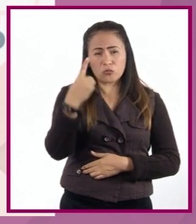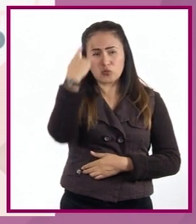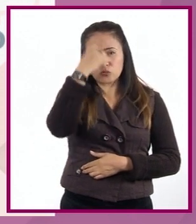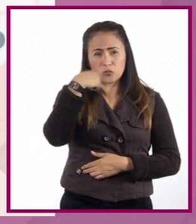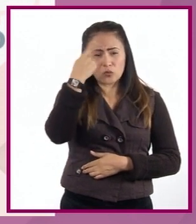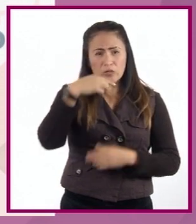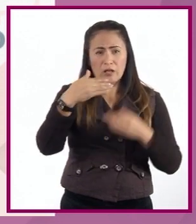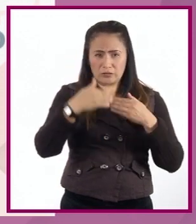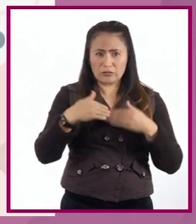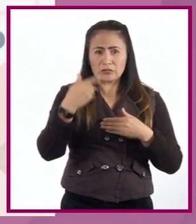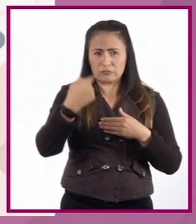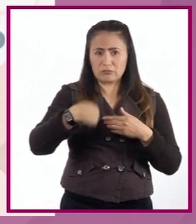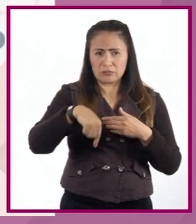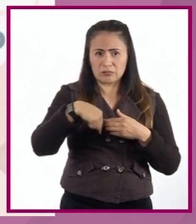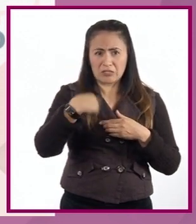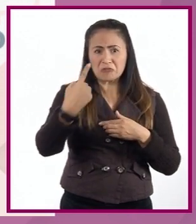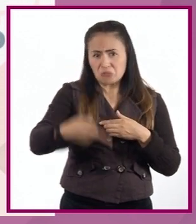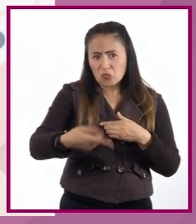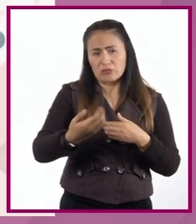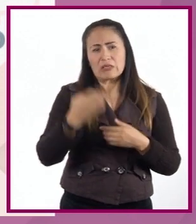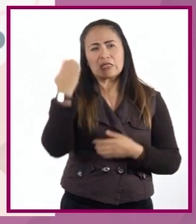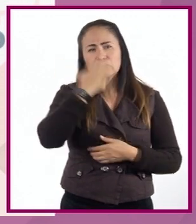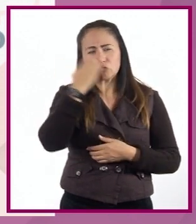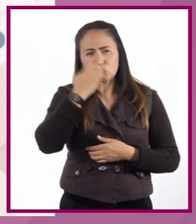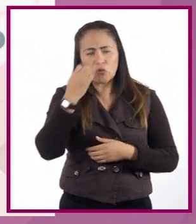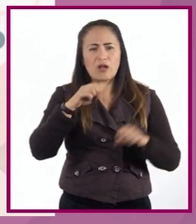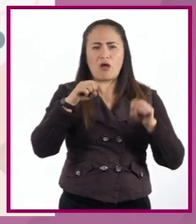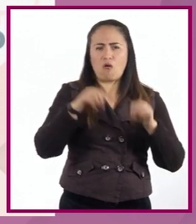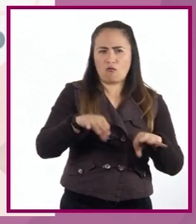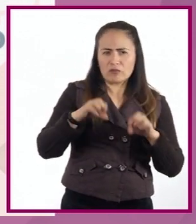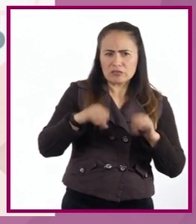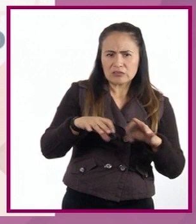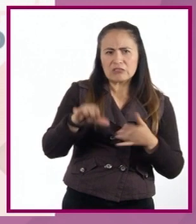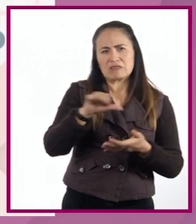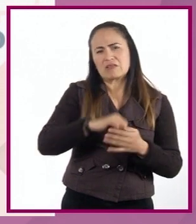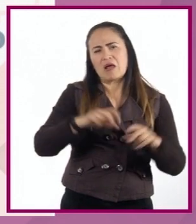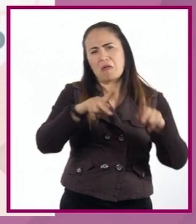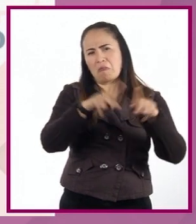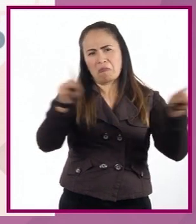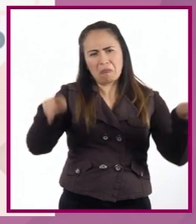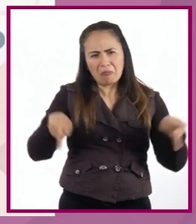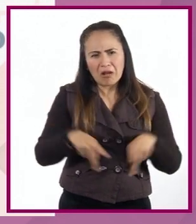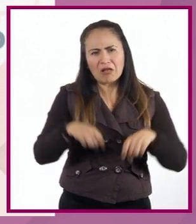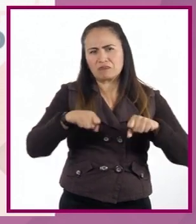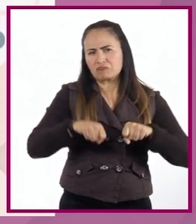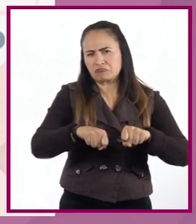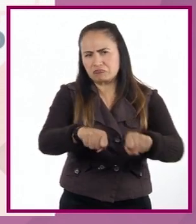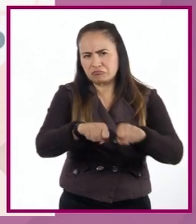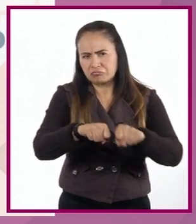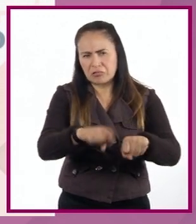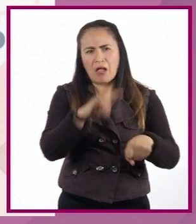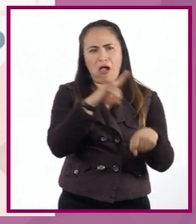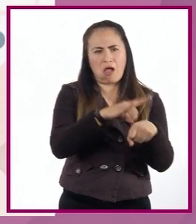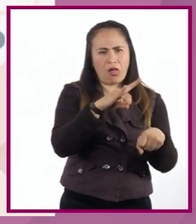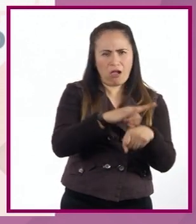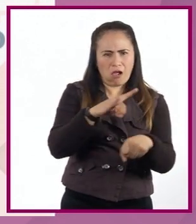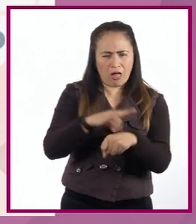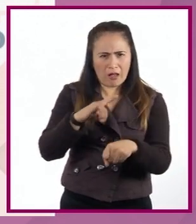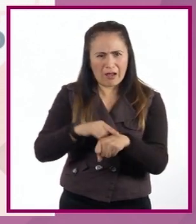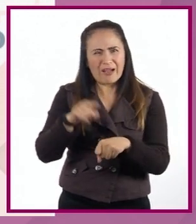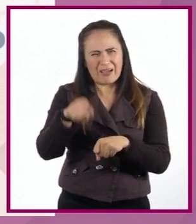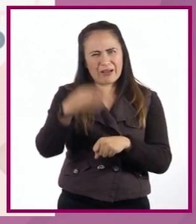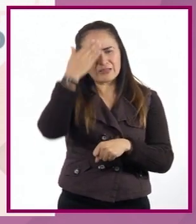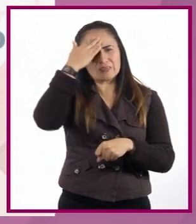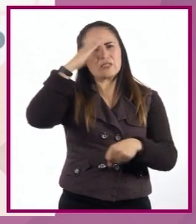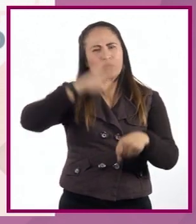de que se llevara a cabo en escuelas, oficinas y centros comerciales el simulacro en conmemoración del